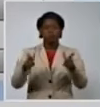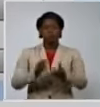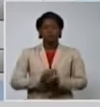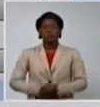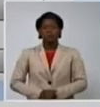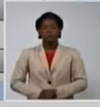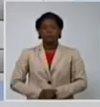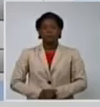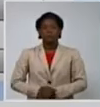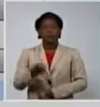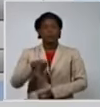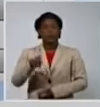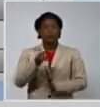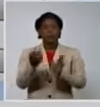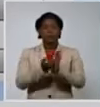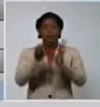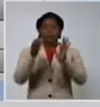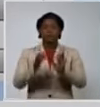Ayer se confirmaron